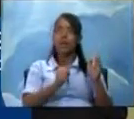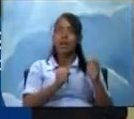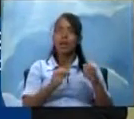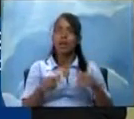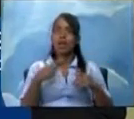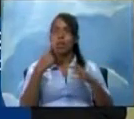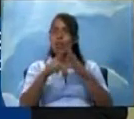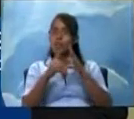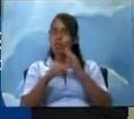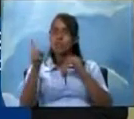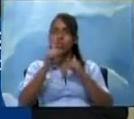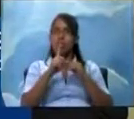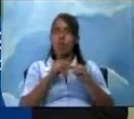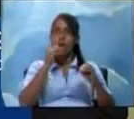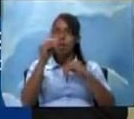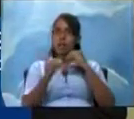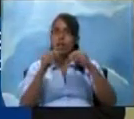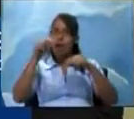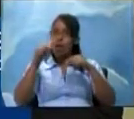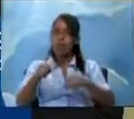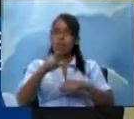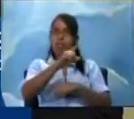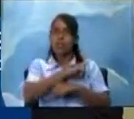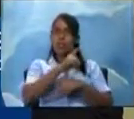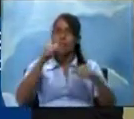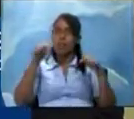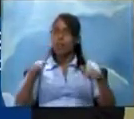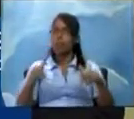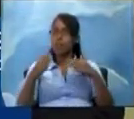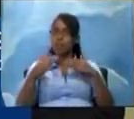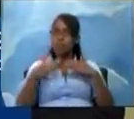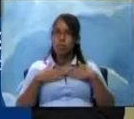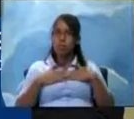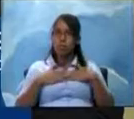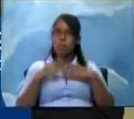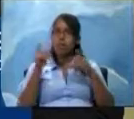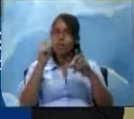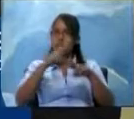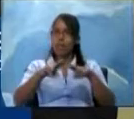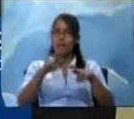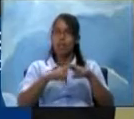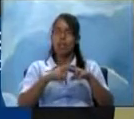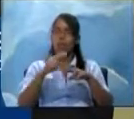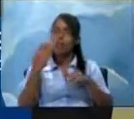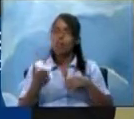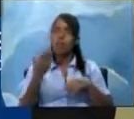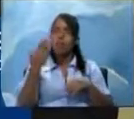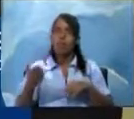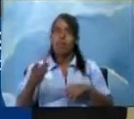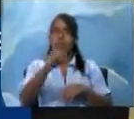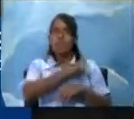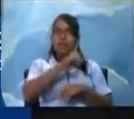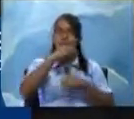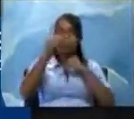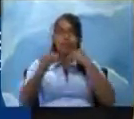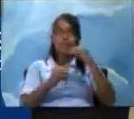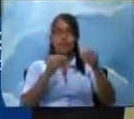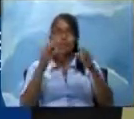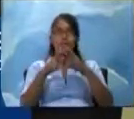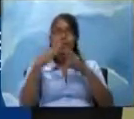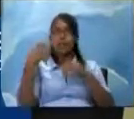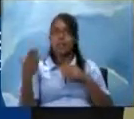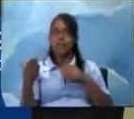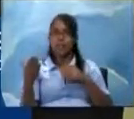en cuanto no lo hiciste a uno de estos pequeños. La importancia de hacer